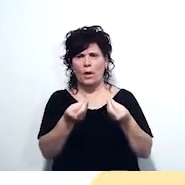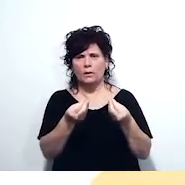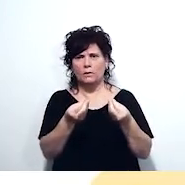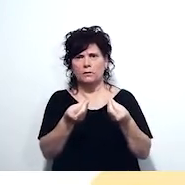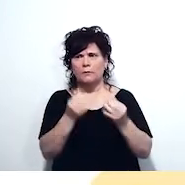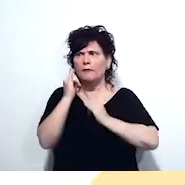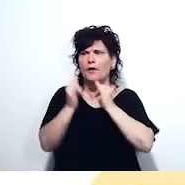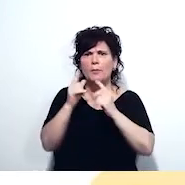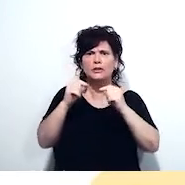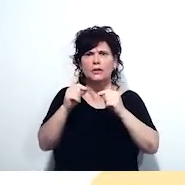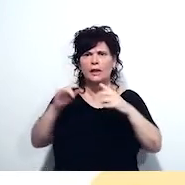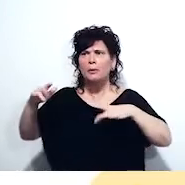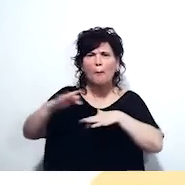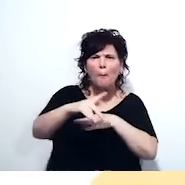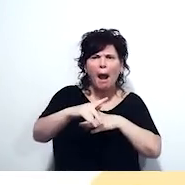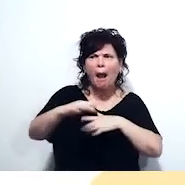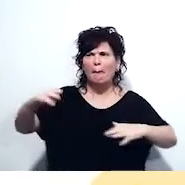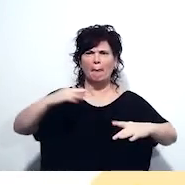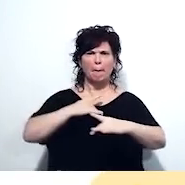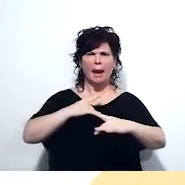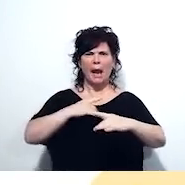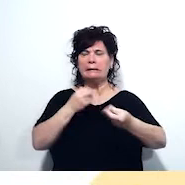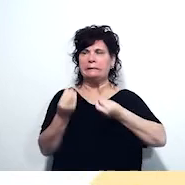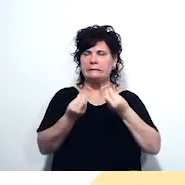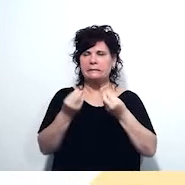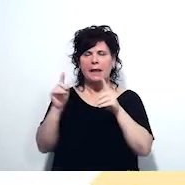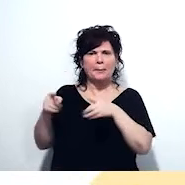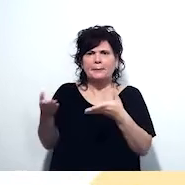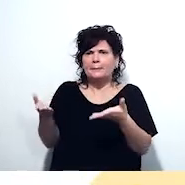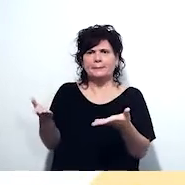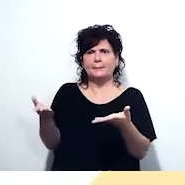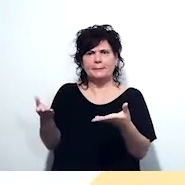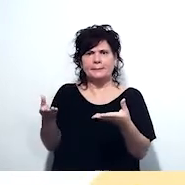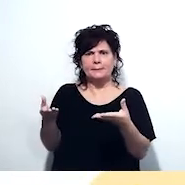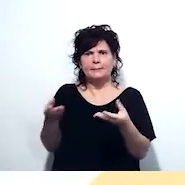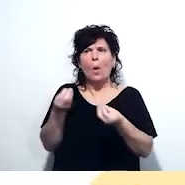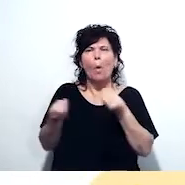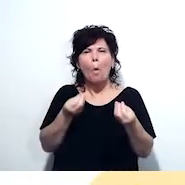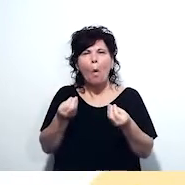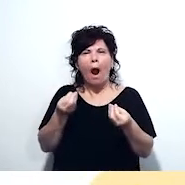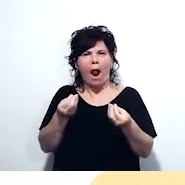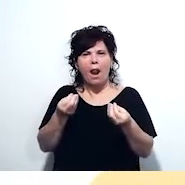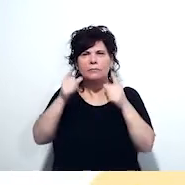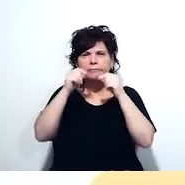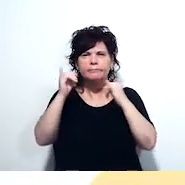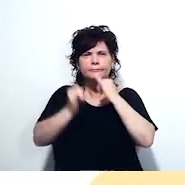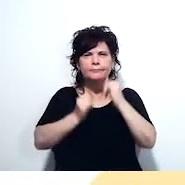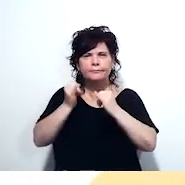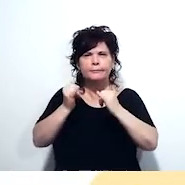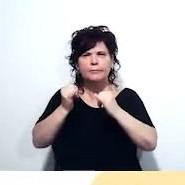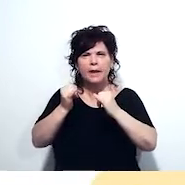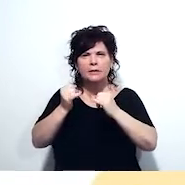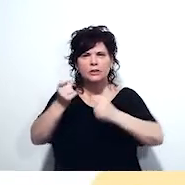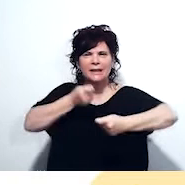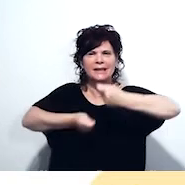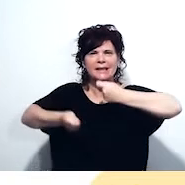para dónde van los datos, si vienen, no se sabe bien exactamente qué datos son los que se trafican o en qué calidad se